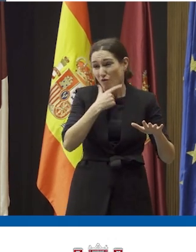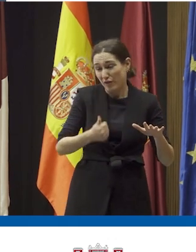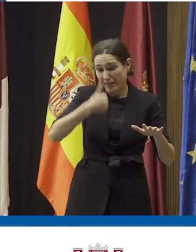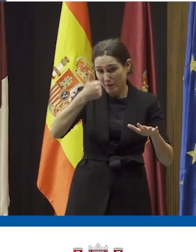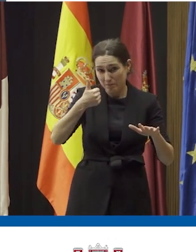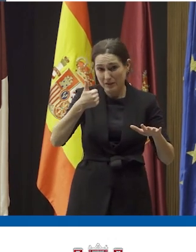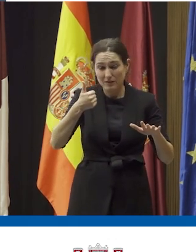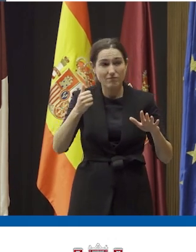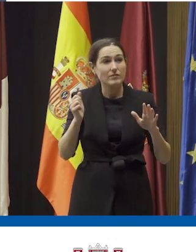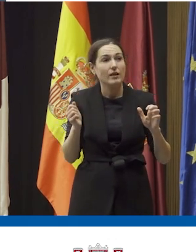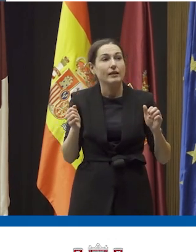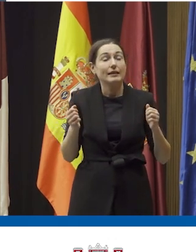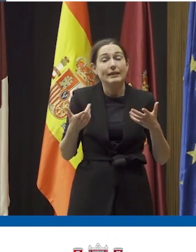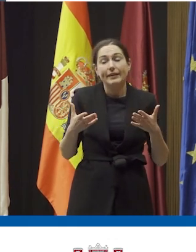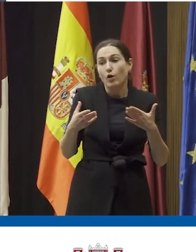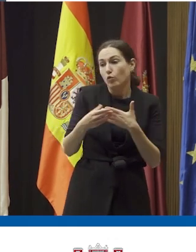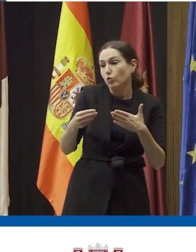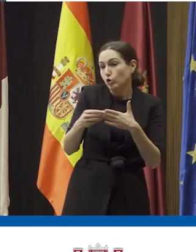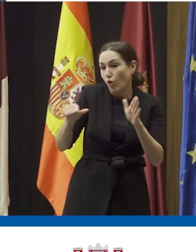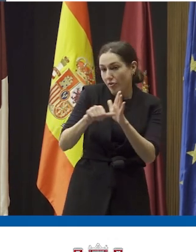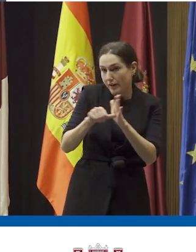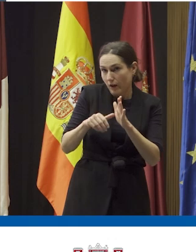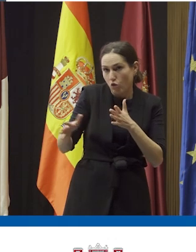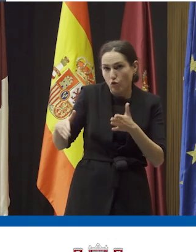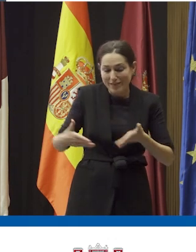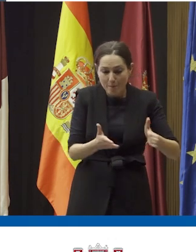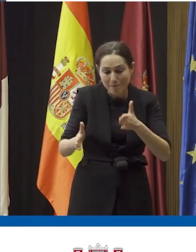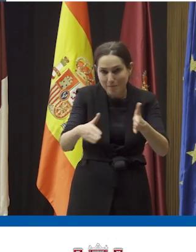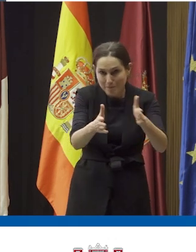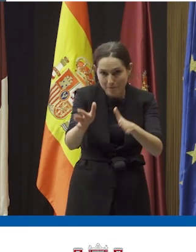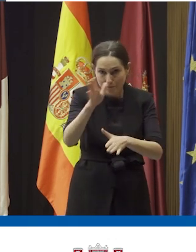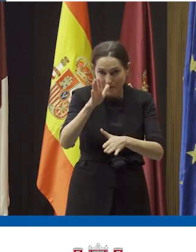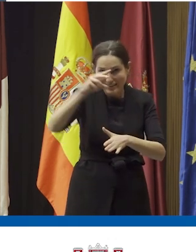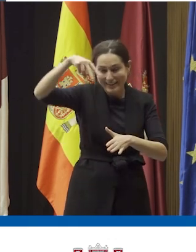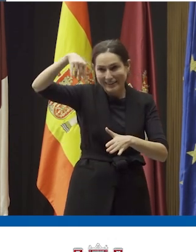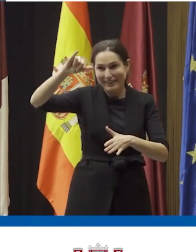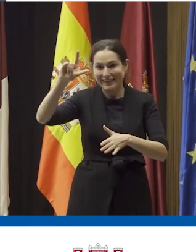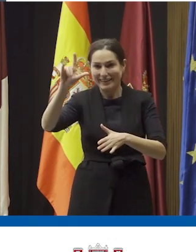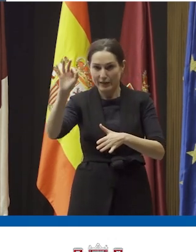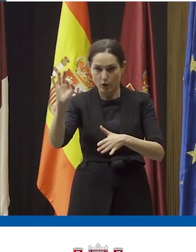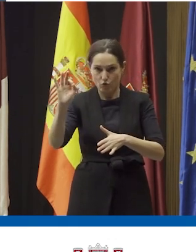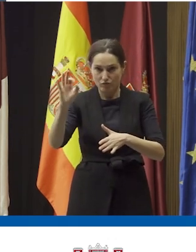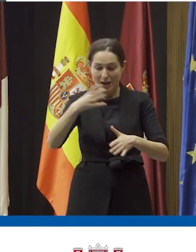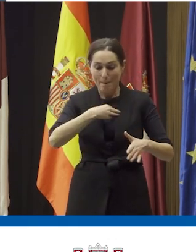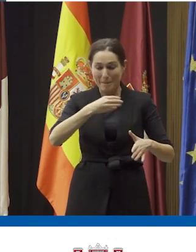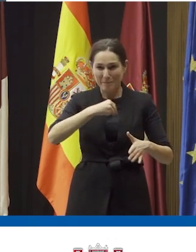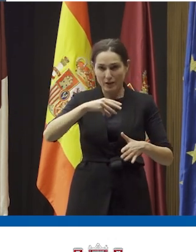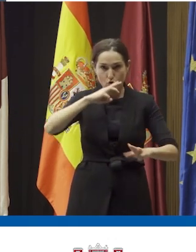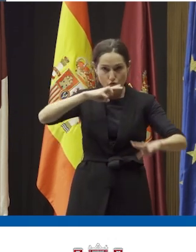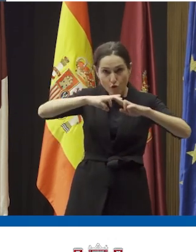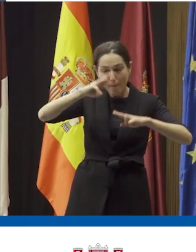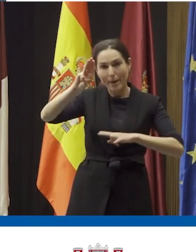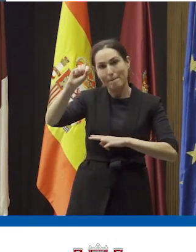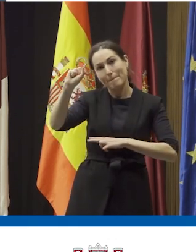caliza era el uso en la cercanía, en el Valle del Nilo, el usar el papiro. El papiro permitió